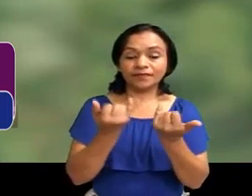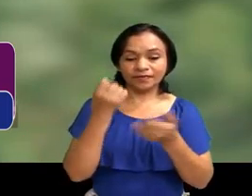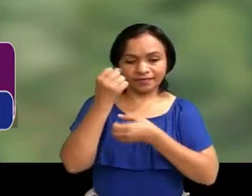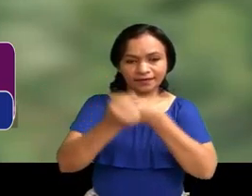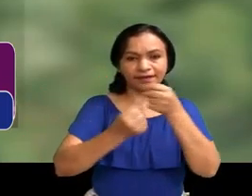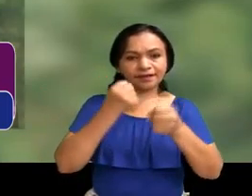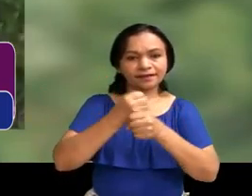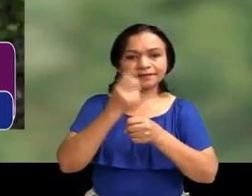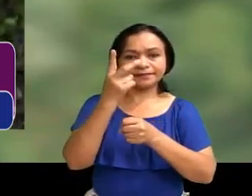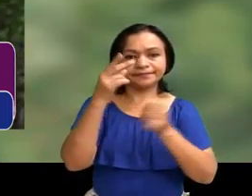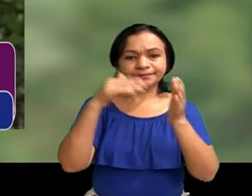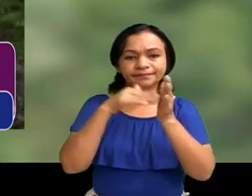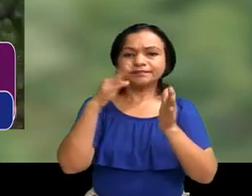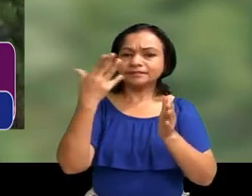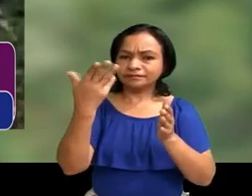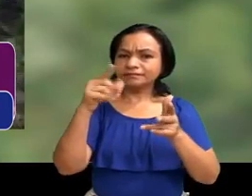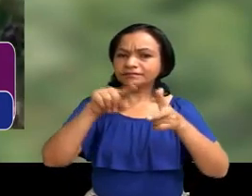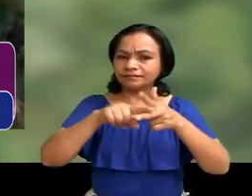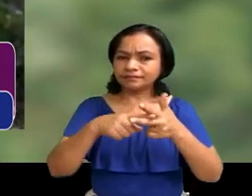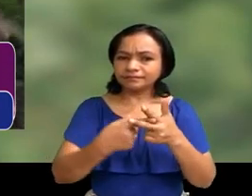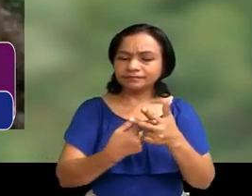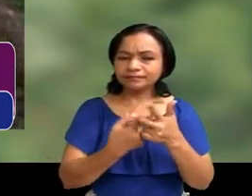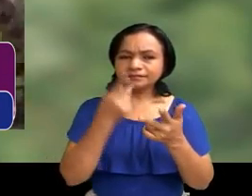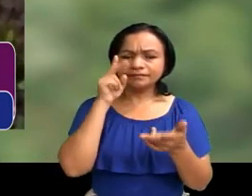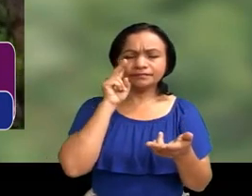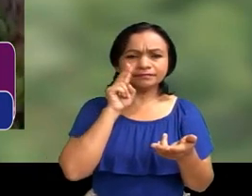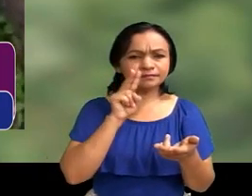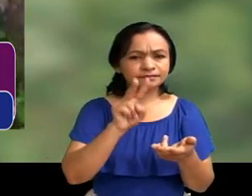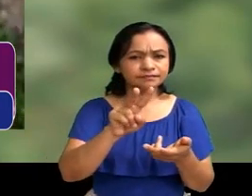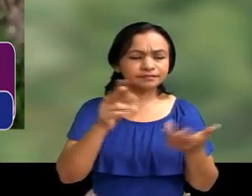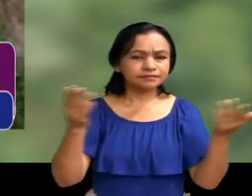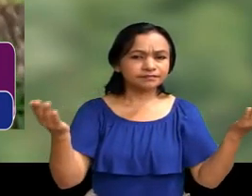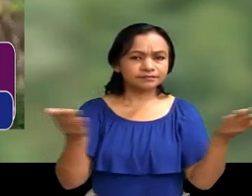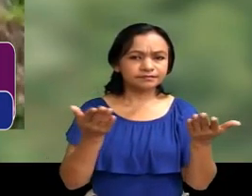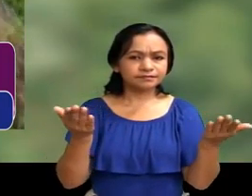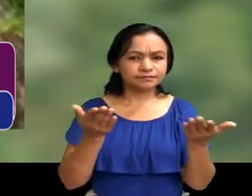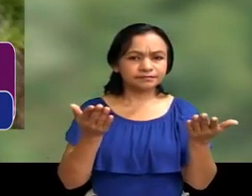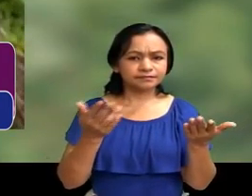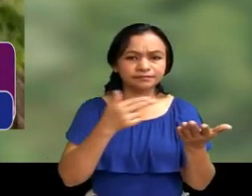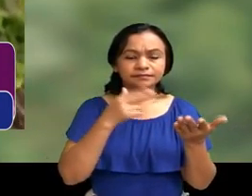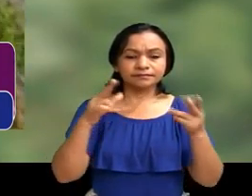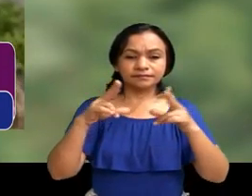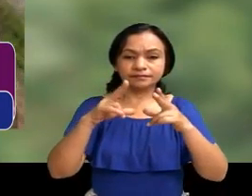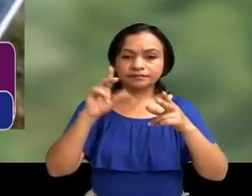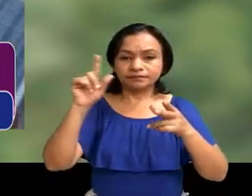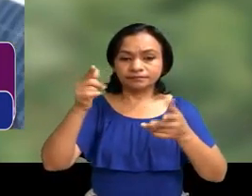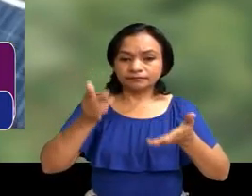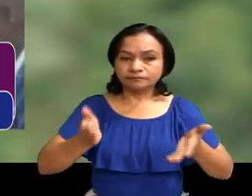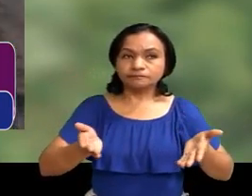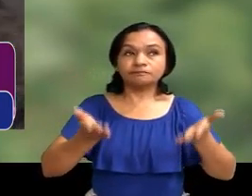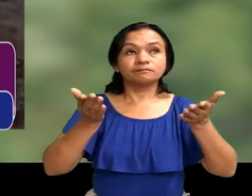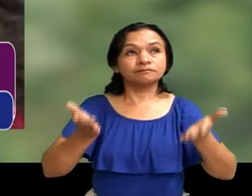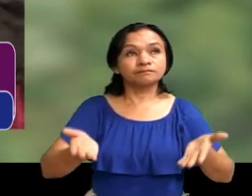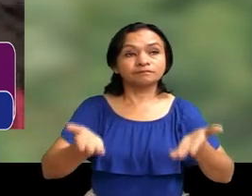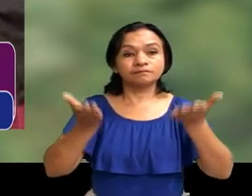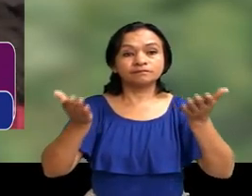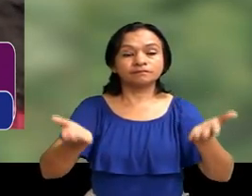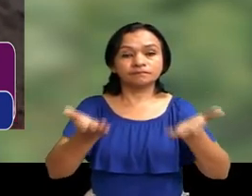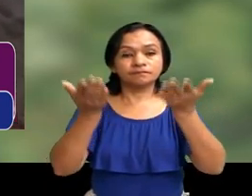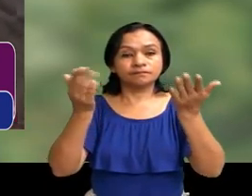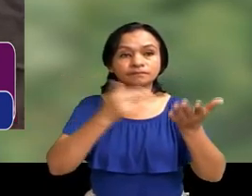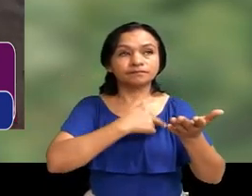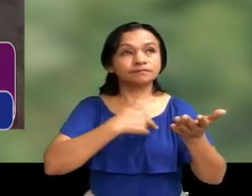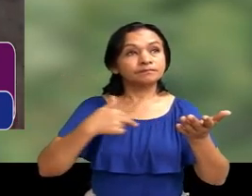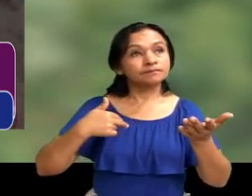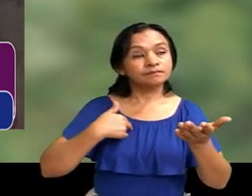año, ¿verdad? Entonces vemos un empuje en fuentes renovables y en paneles solares, que ha